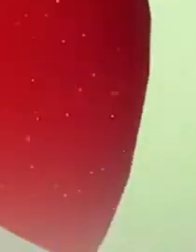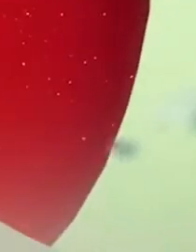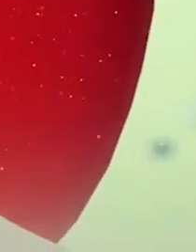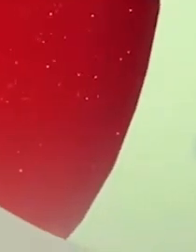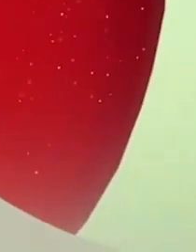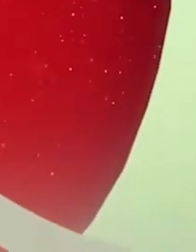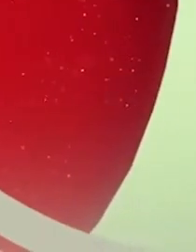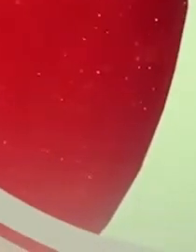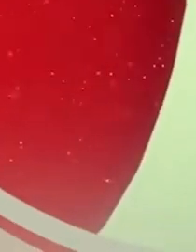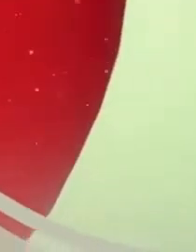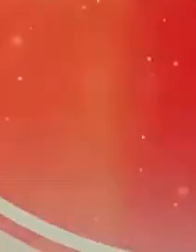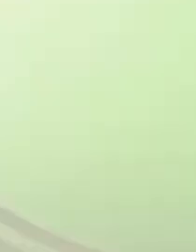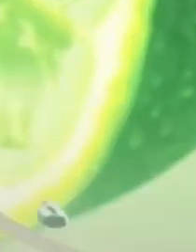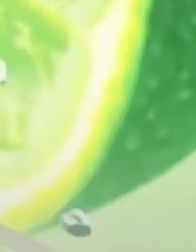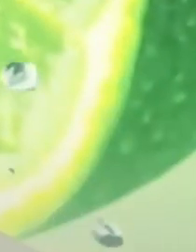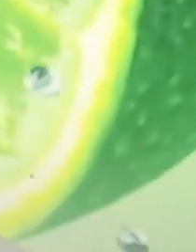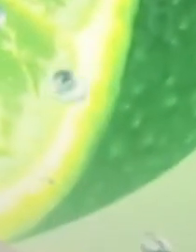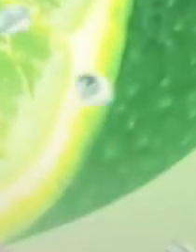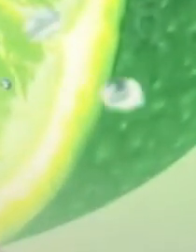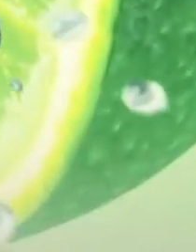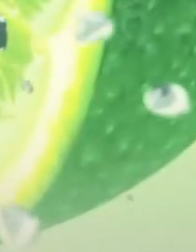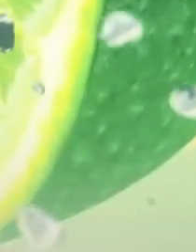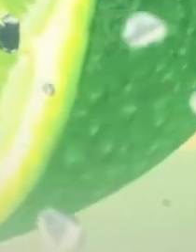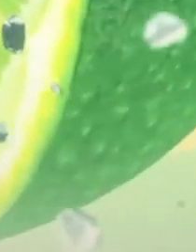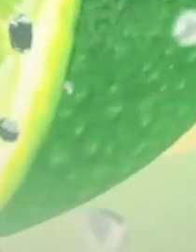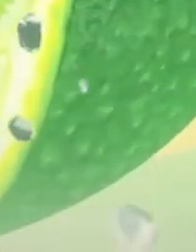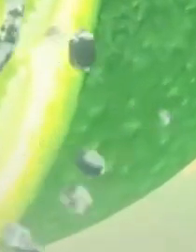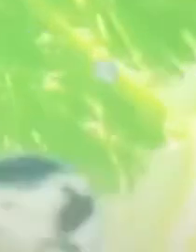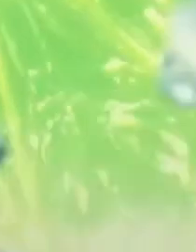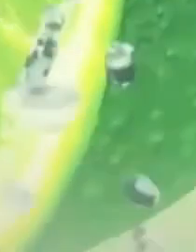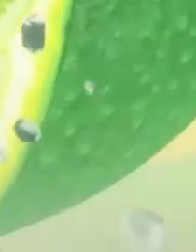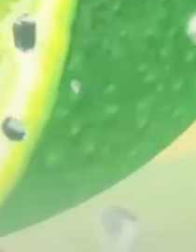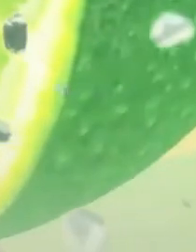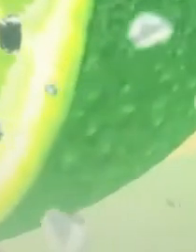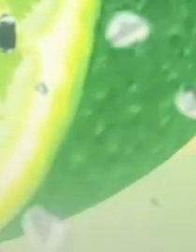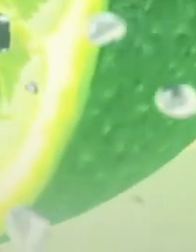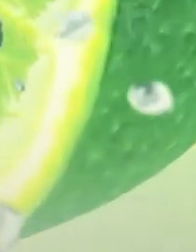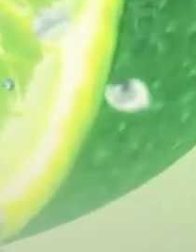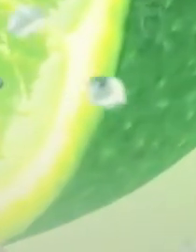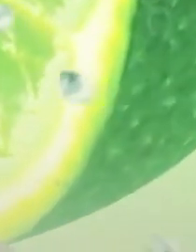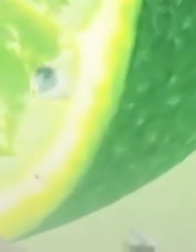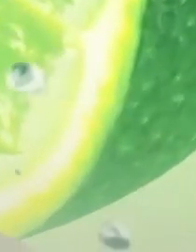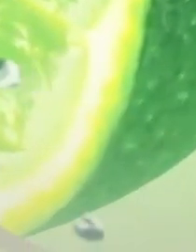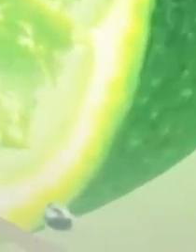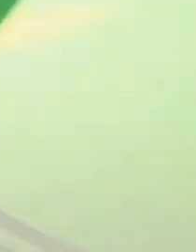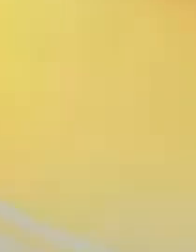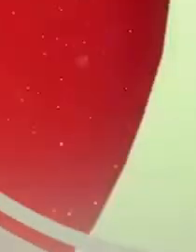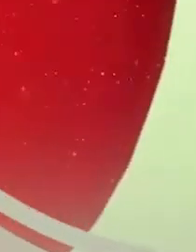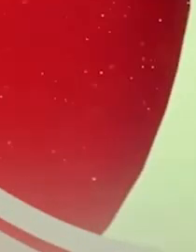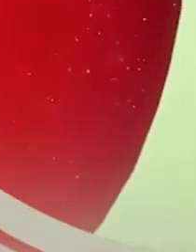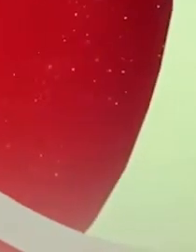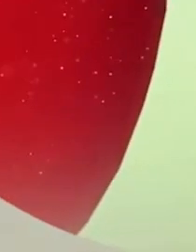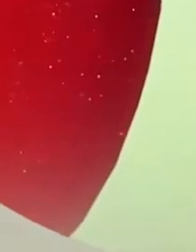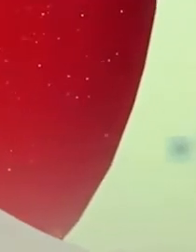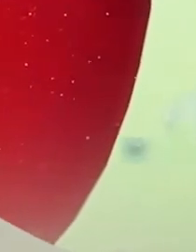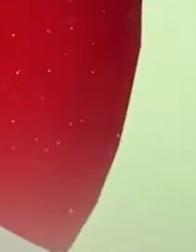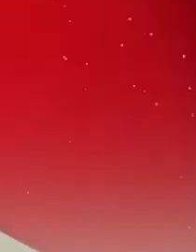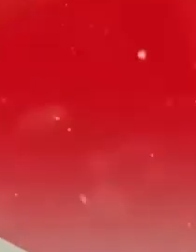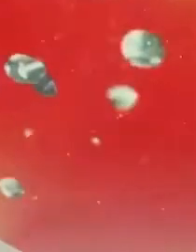criolla, 50 gramos de crema de leche, 50 gramos de mayonesa, 10 gramos de cilantro, sal al